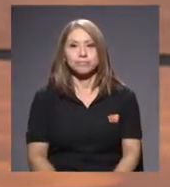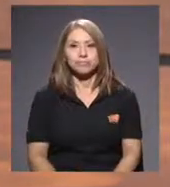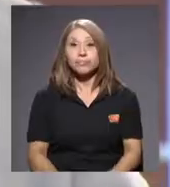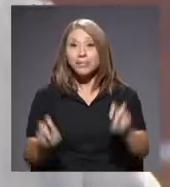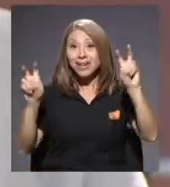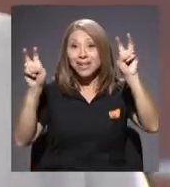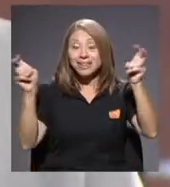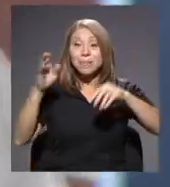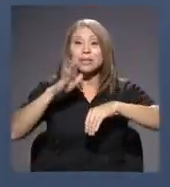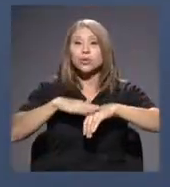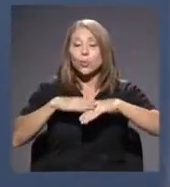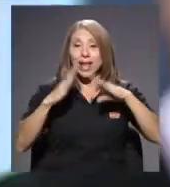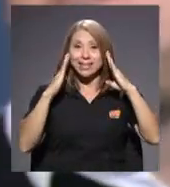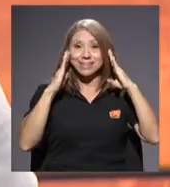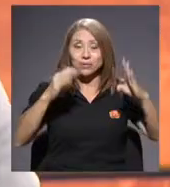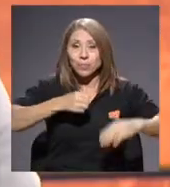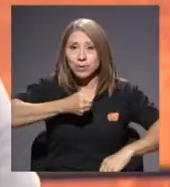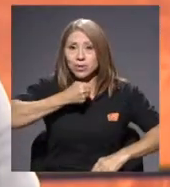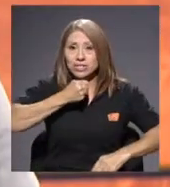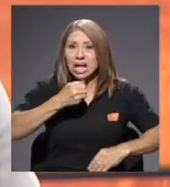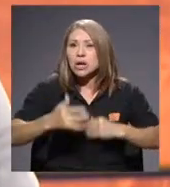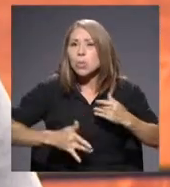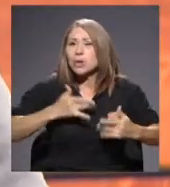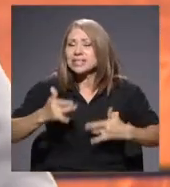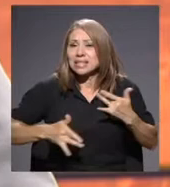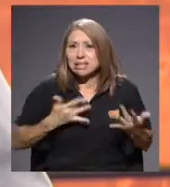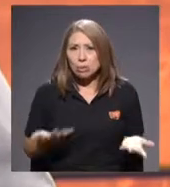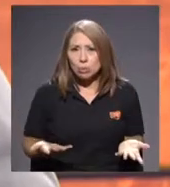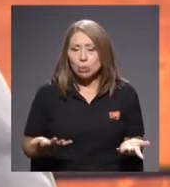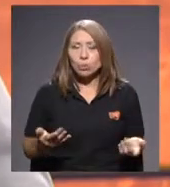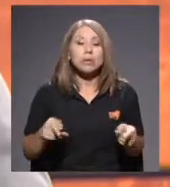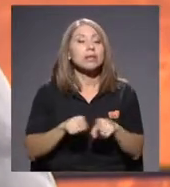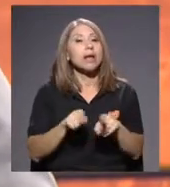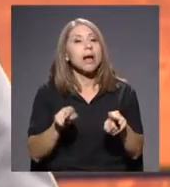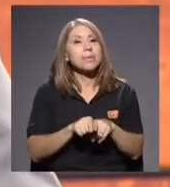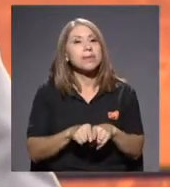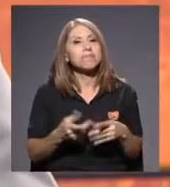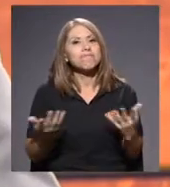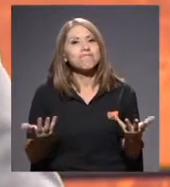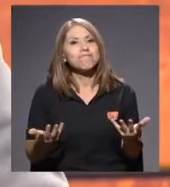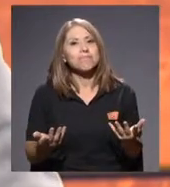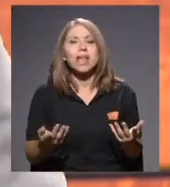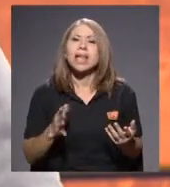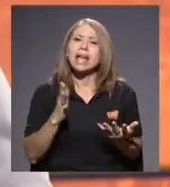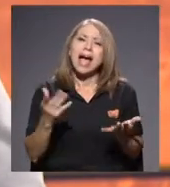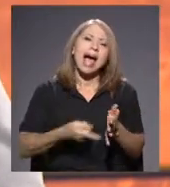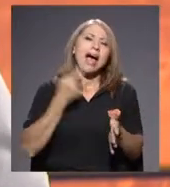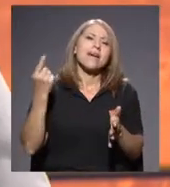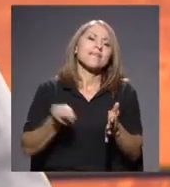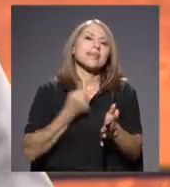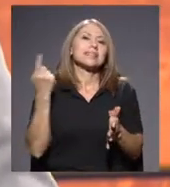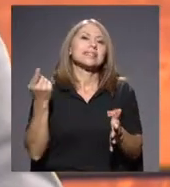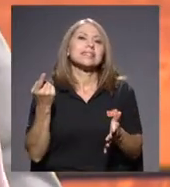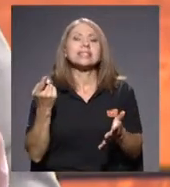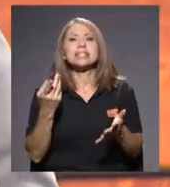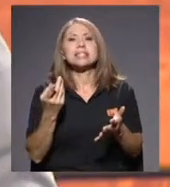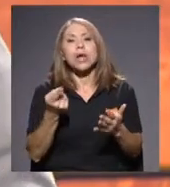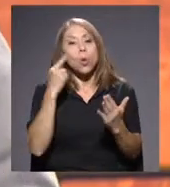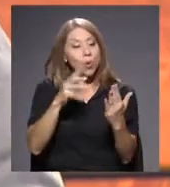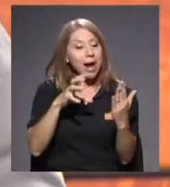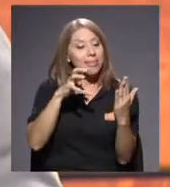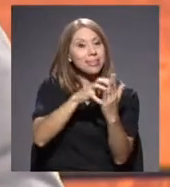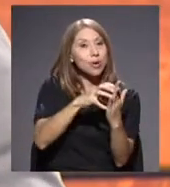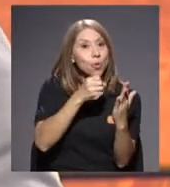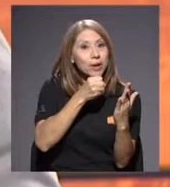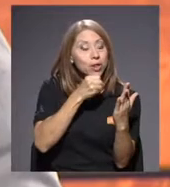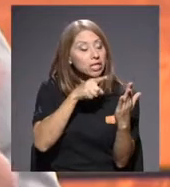cobertura periodística, ¿cómo han sentido el tema de la reforma? Y también un poquito esa lectura que no se hace tal vez en el artículo periodístico, pero sí se